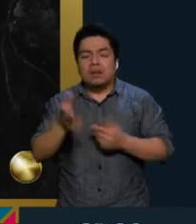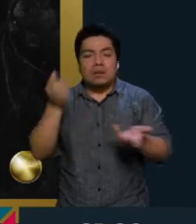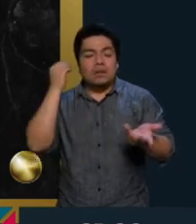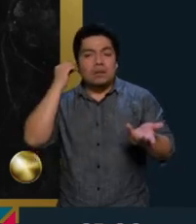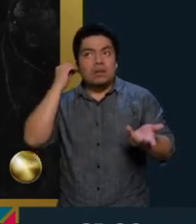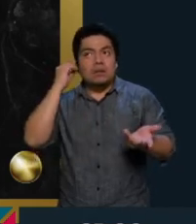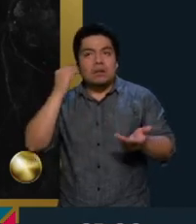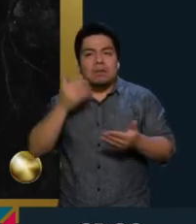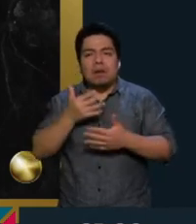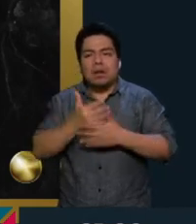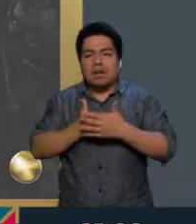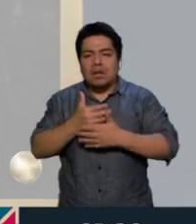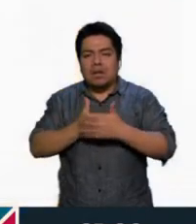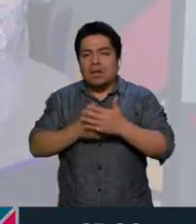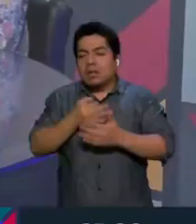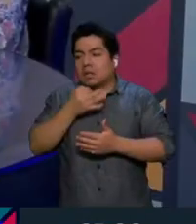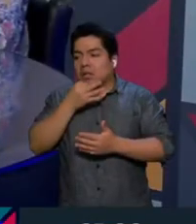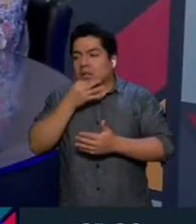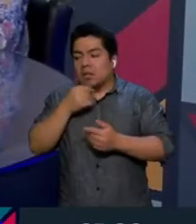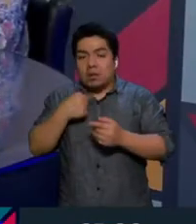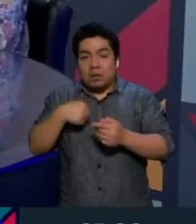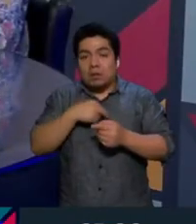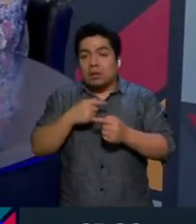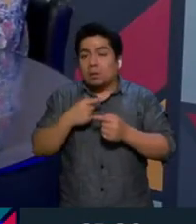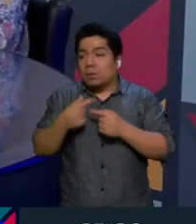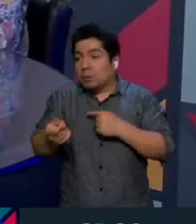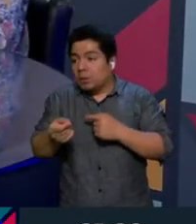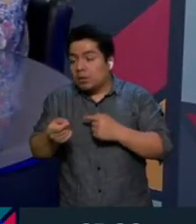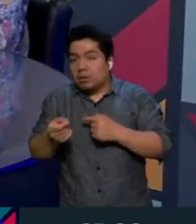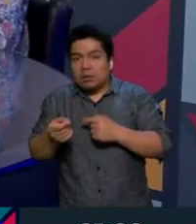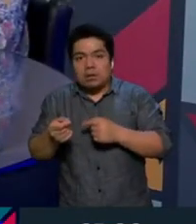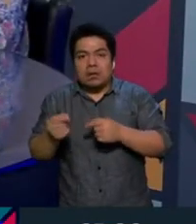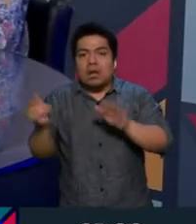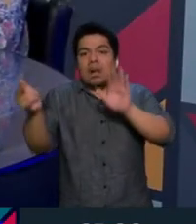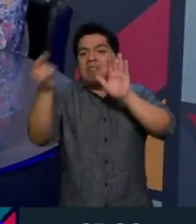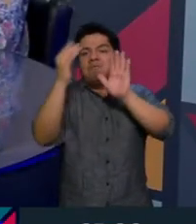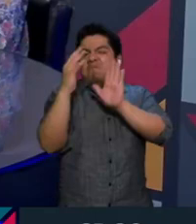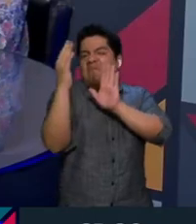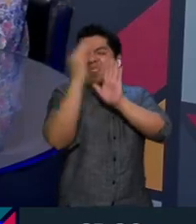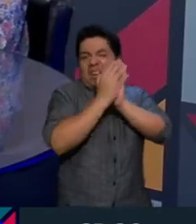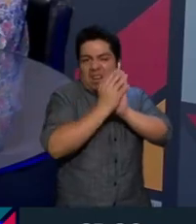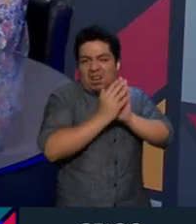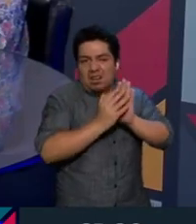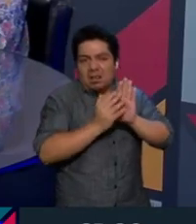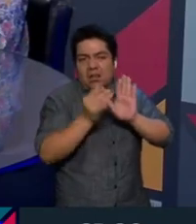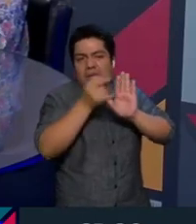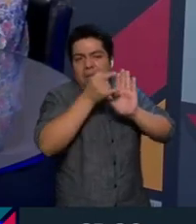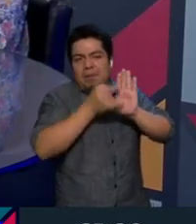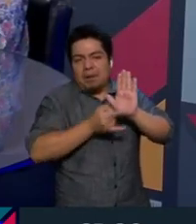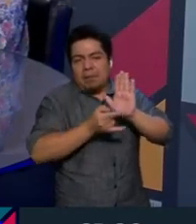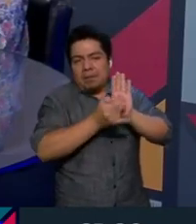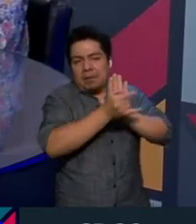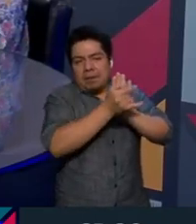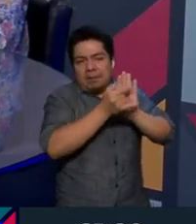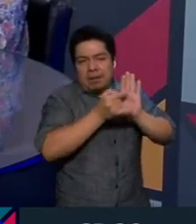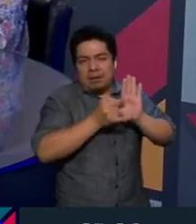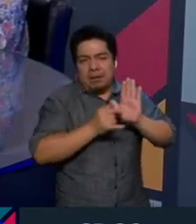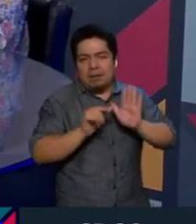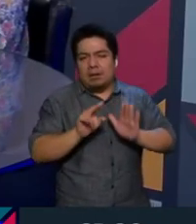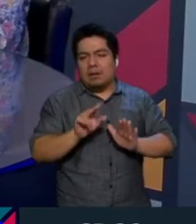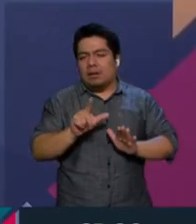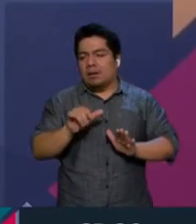los 15 minutos de que nos retiramos de ahí, ya la habían tapado con estampitas de Ulises